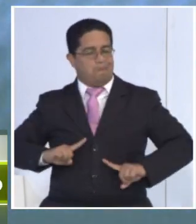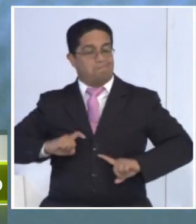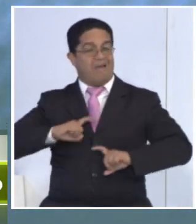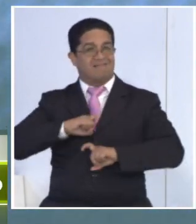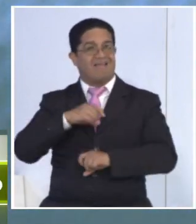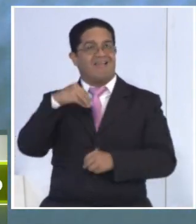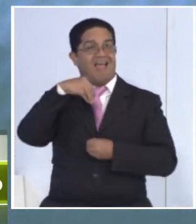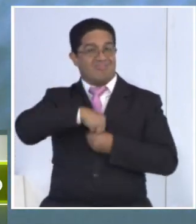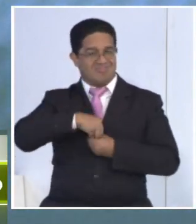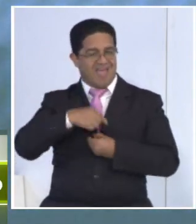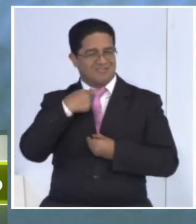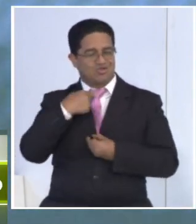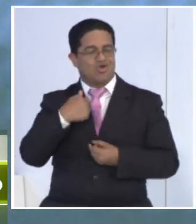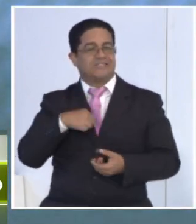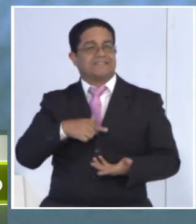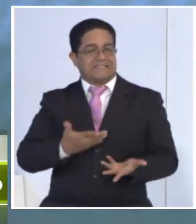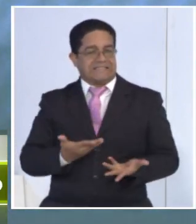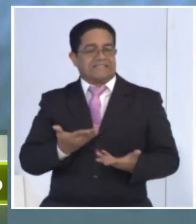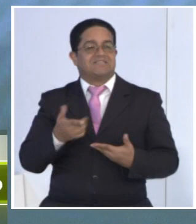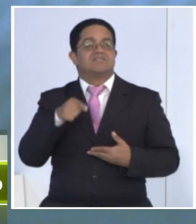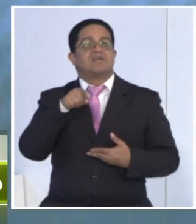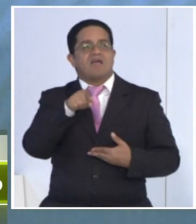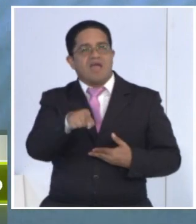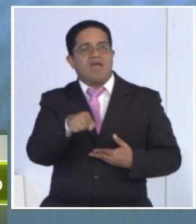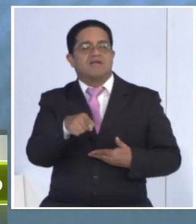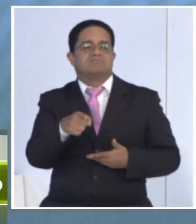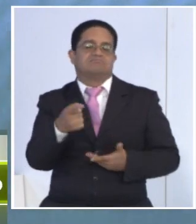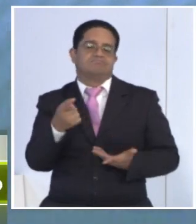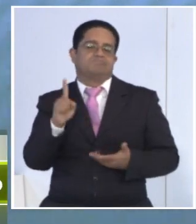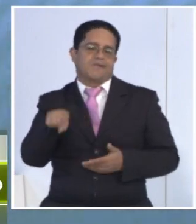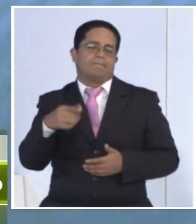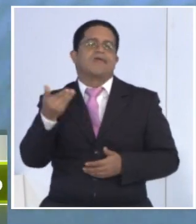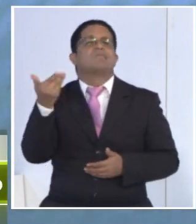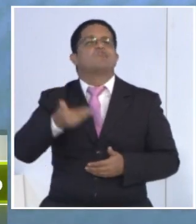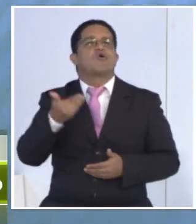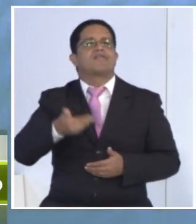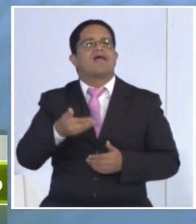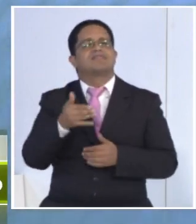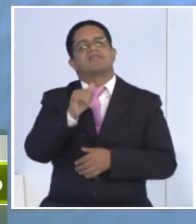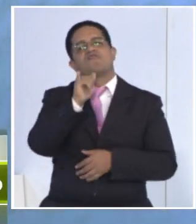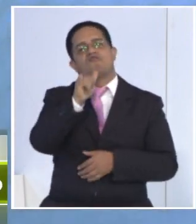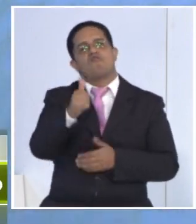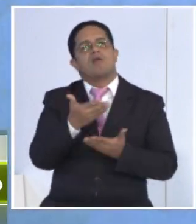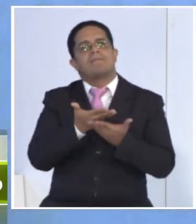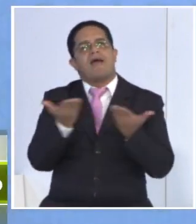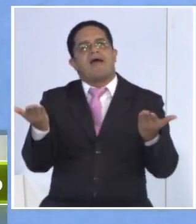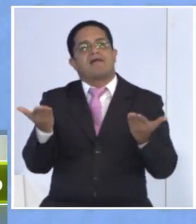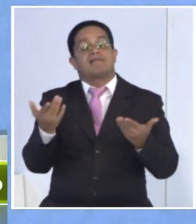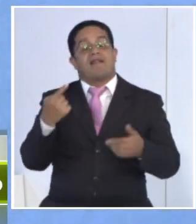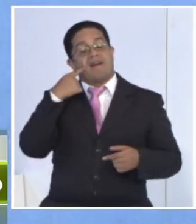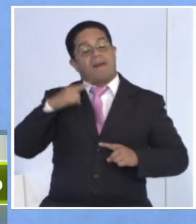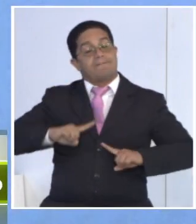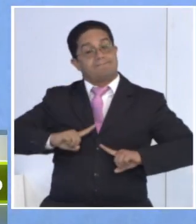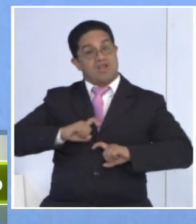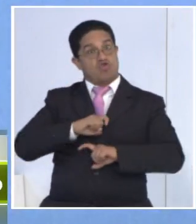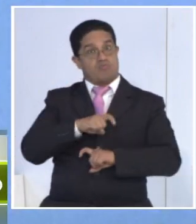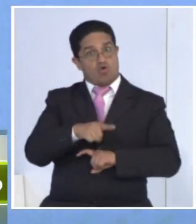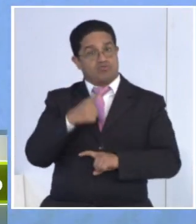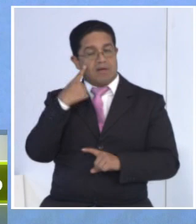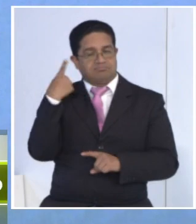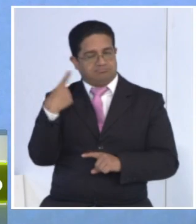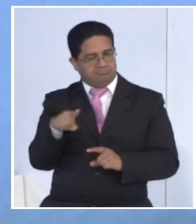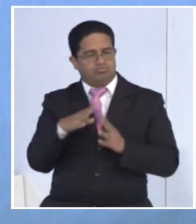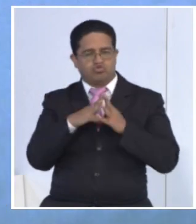en la luz intestinal, porque además es importante informar. La microbiota está en todo el